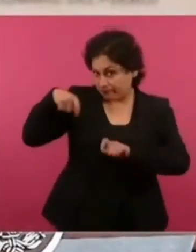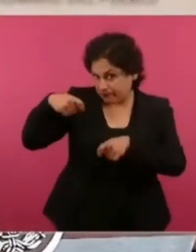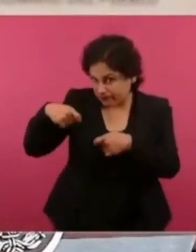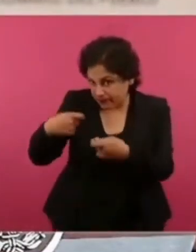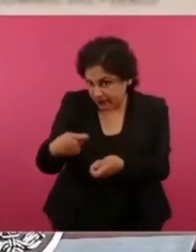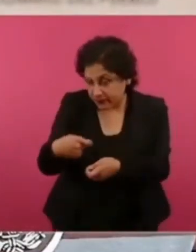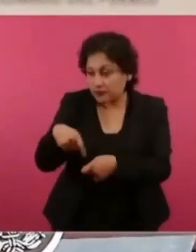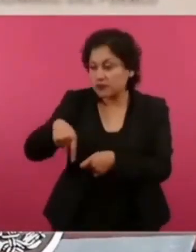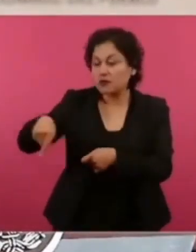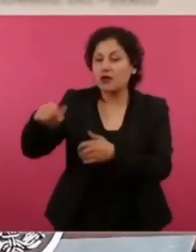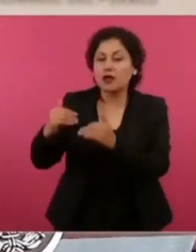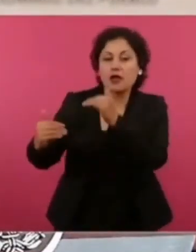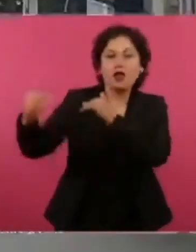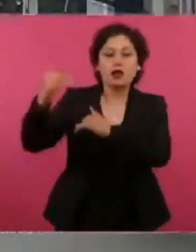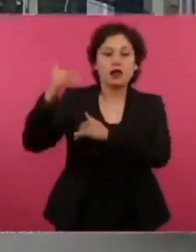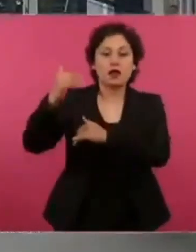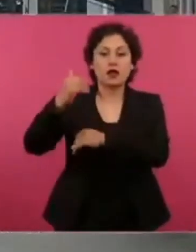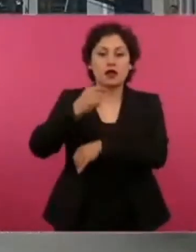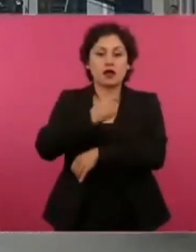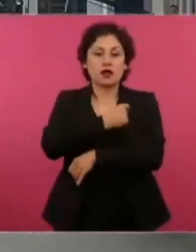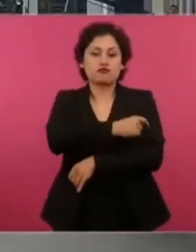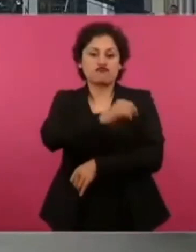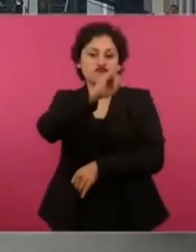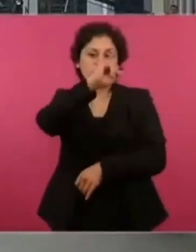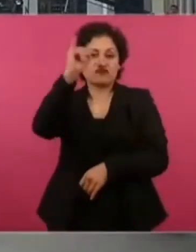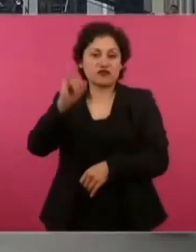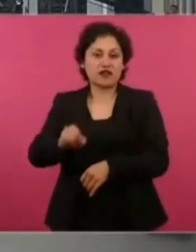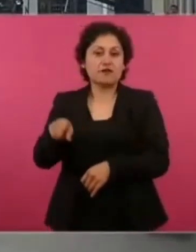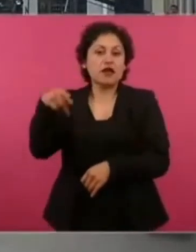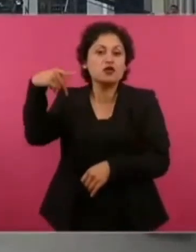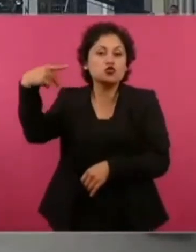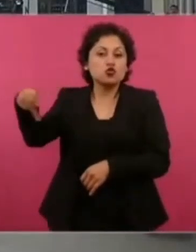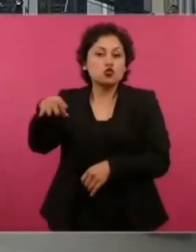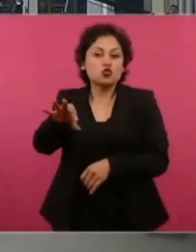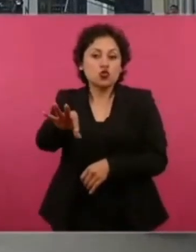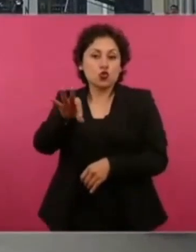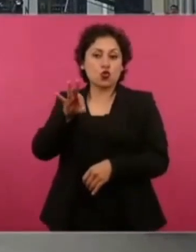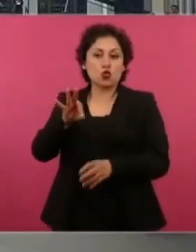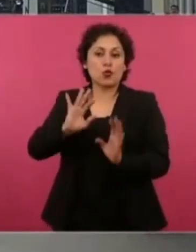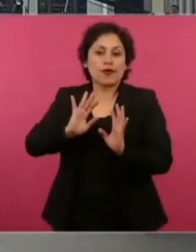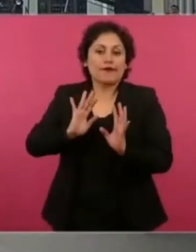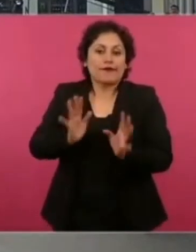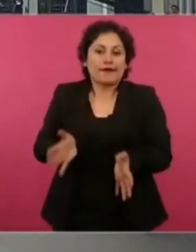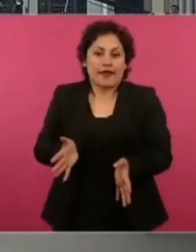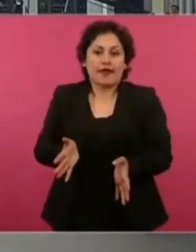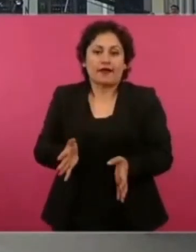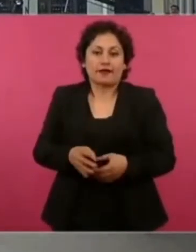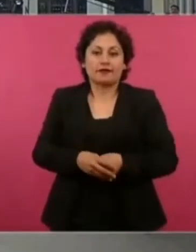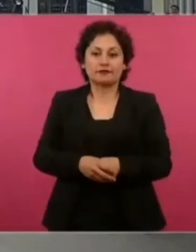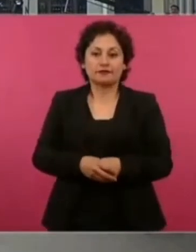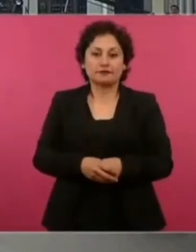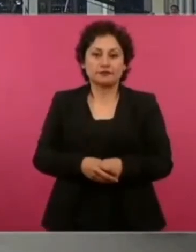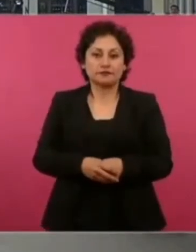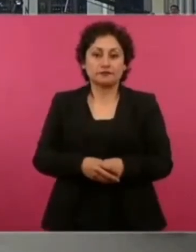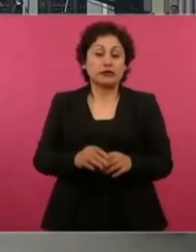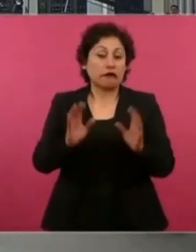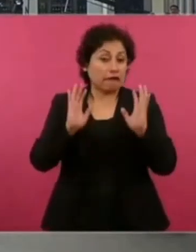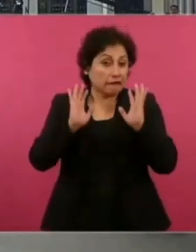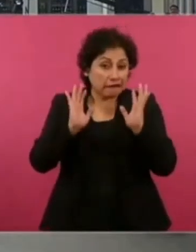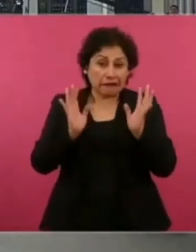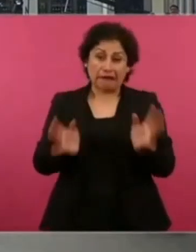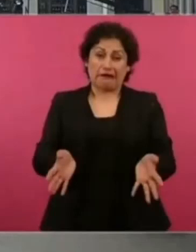y ya impusieron, ya hay cargada, ¿no se han dado cuenta?